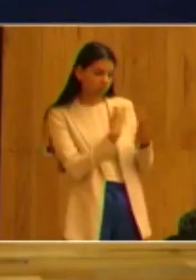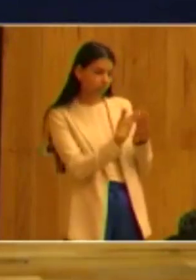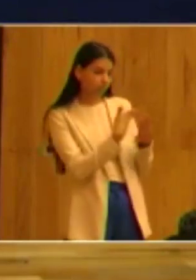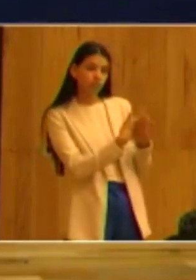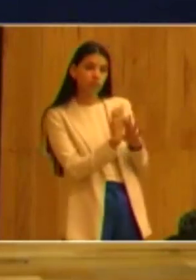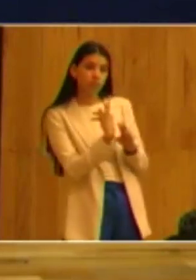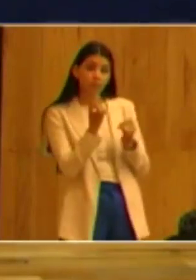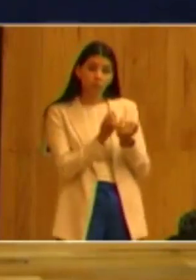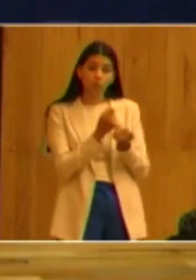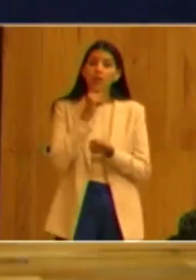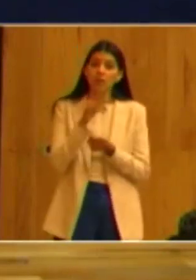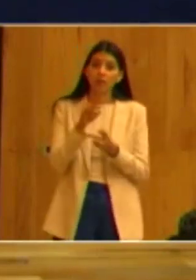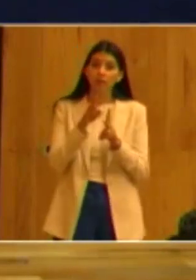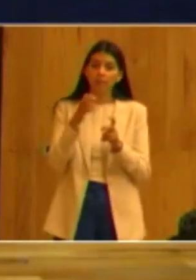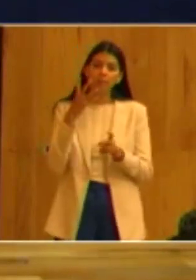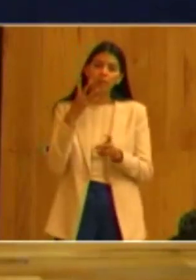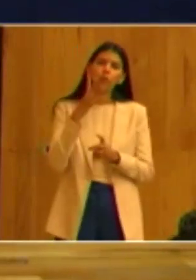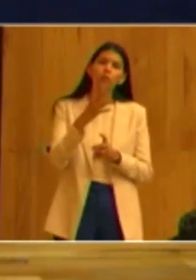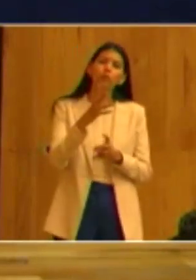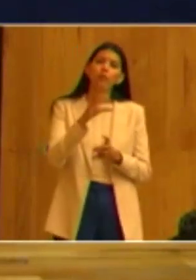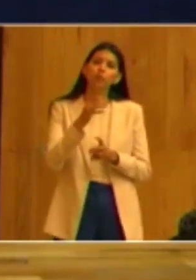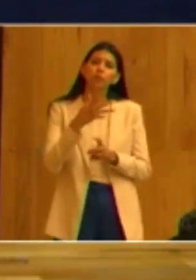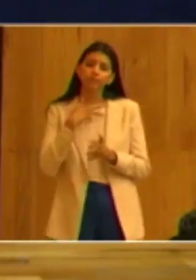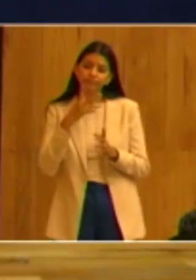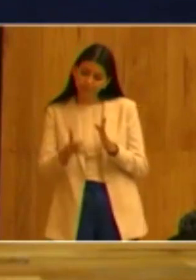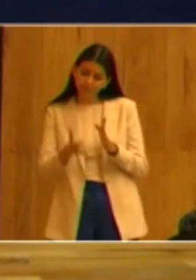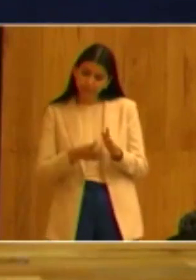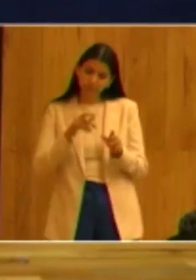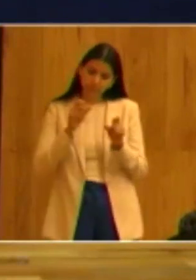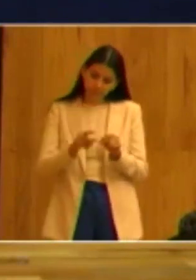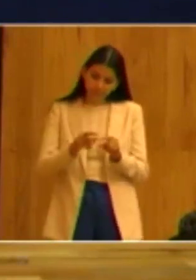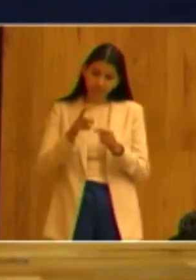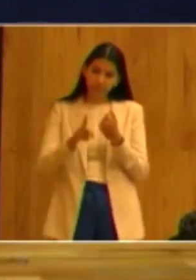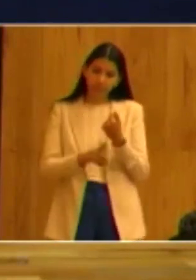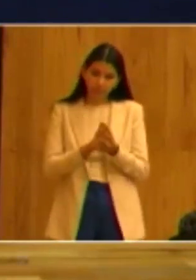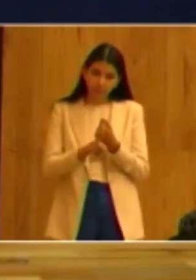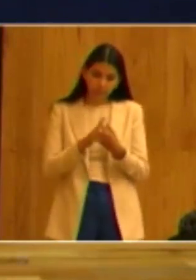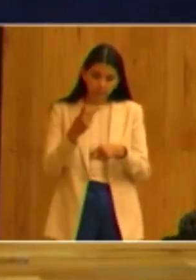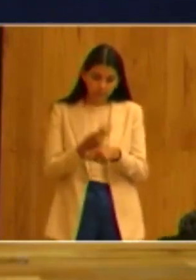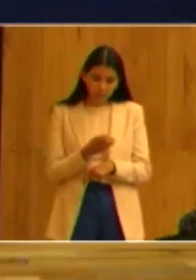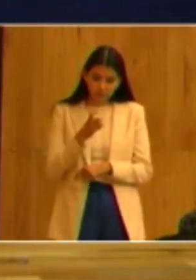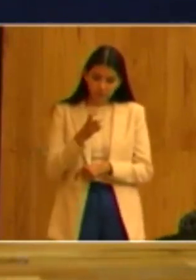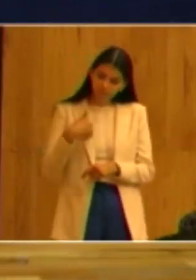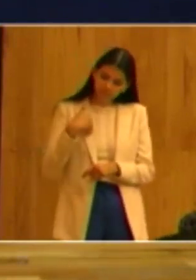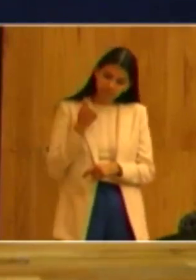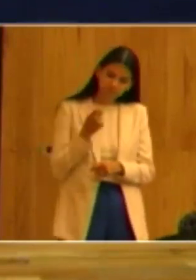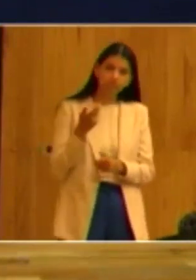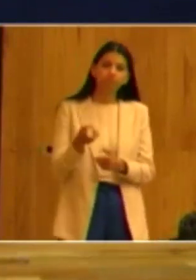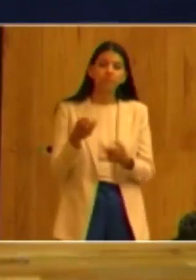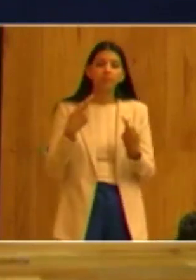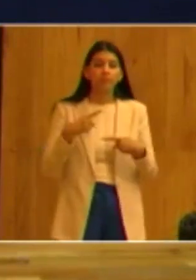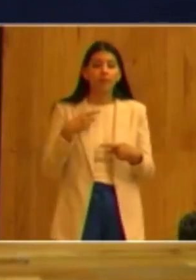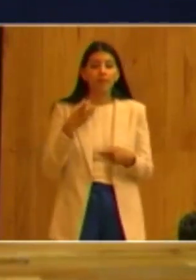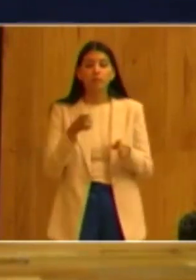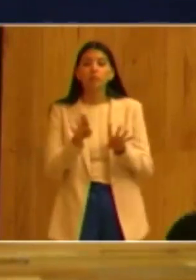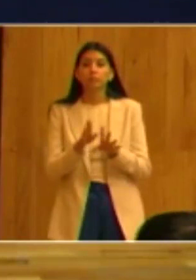también con un efecto al futuro de que no se repitan esos actos. Y esto es